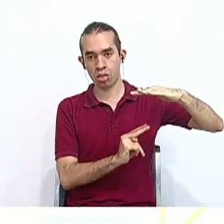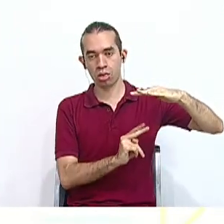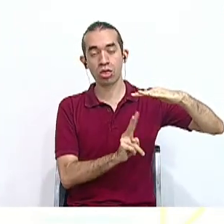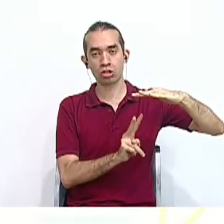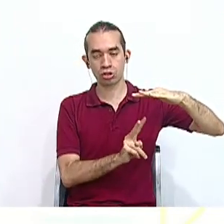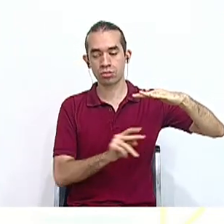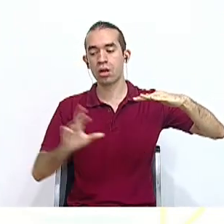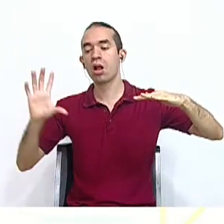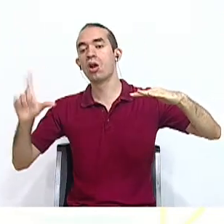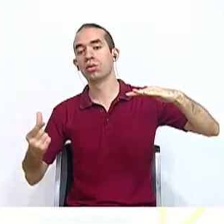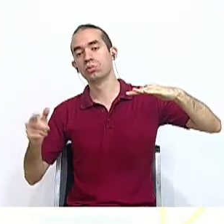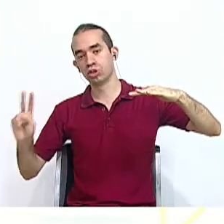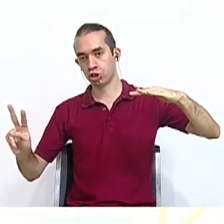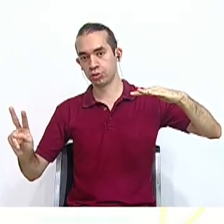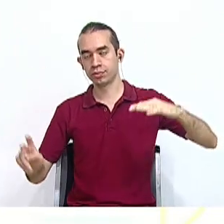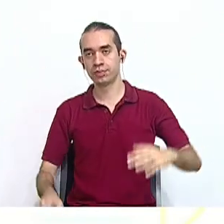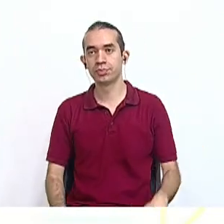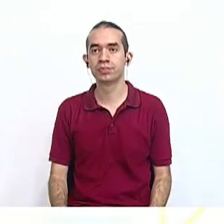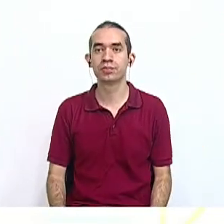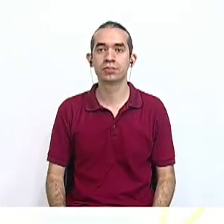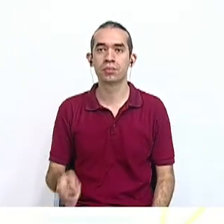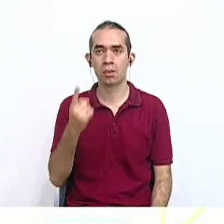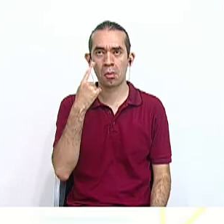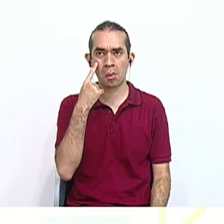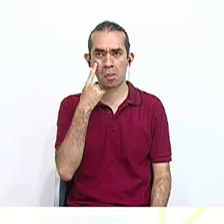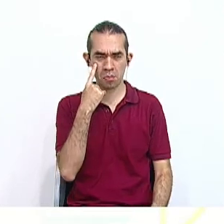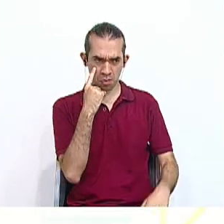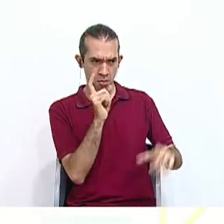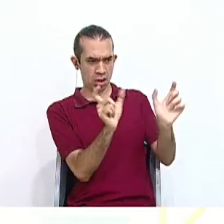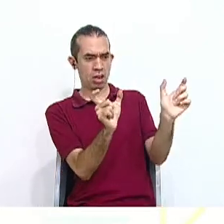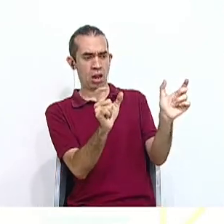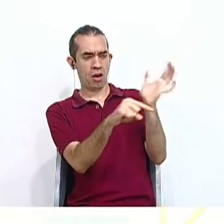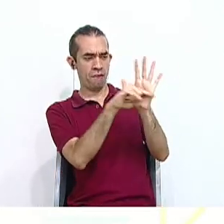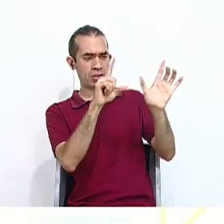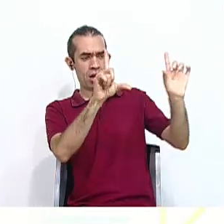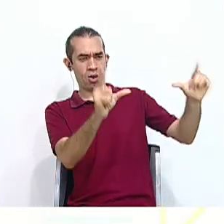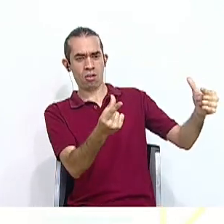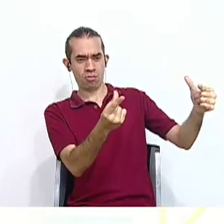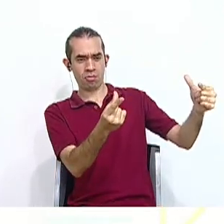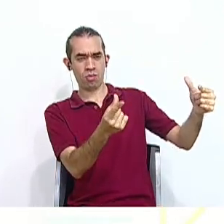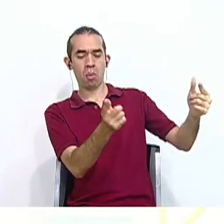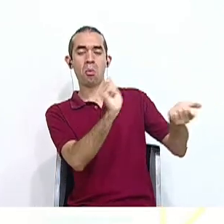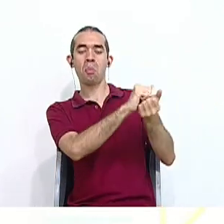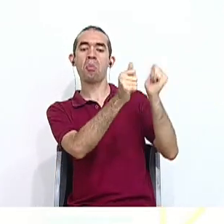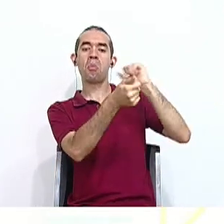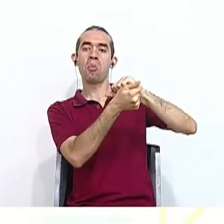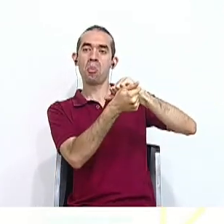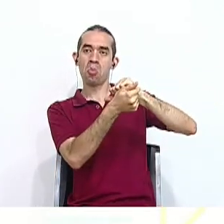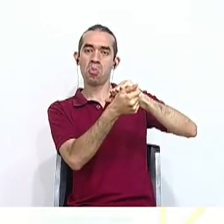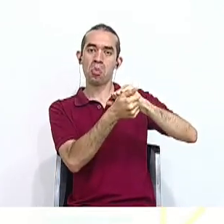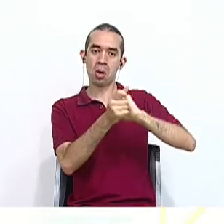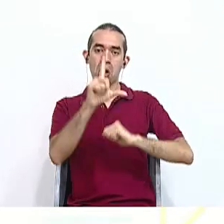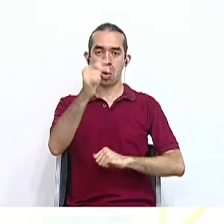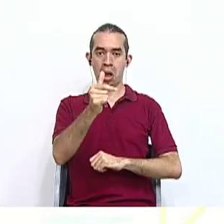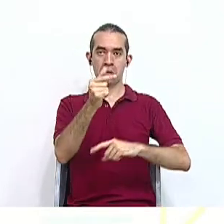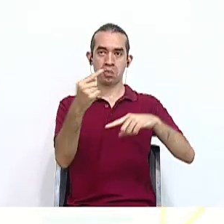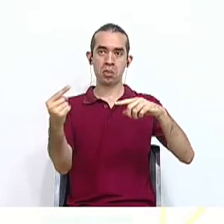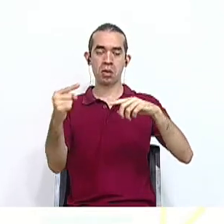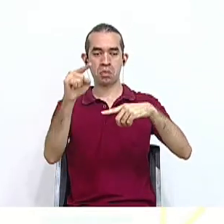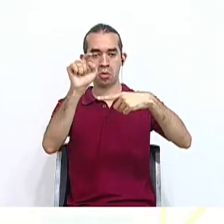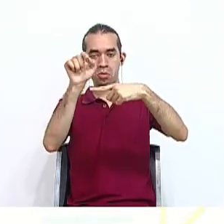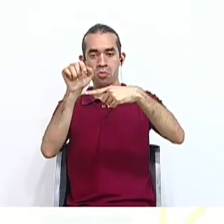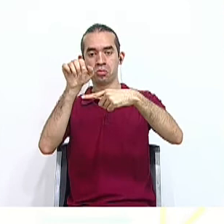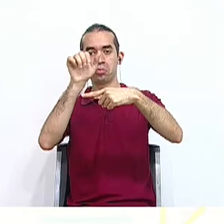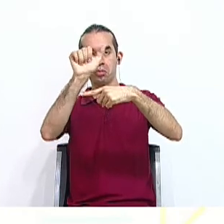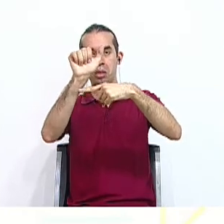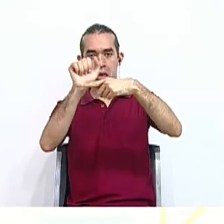Ahora bien, observan que tenemos una resta de logaritmos. Lo podemos expresar como el logaritmo de un cociente. Entonces,